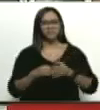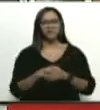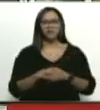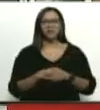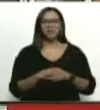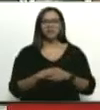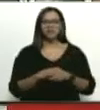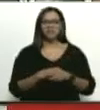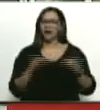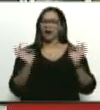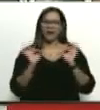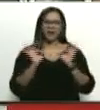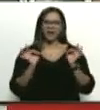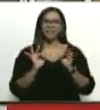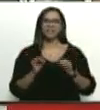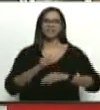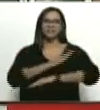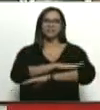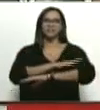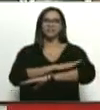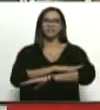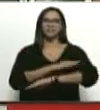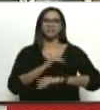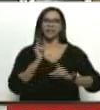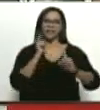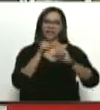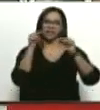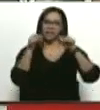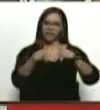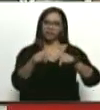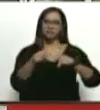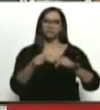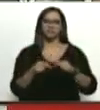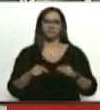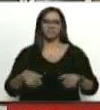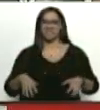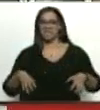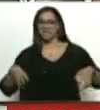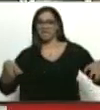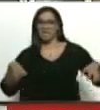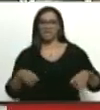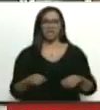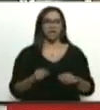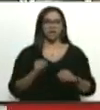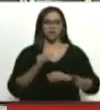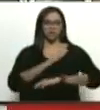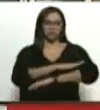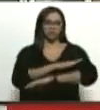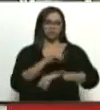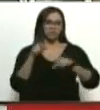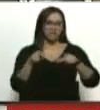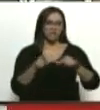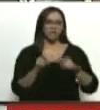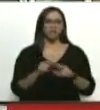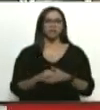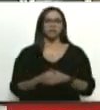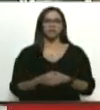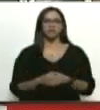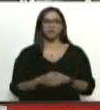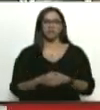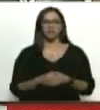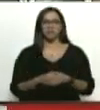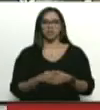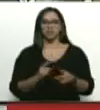A nadie se pone en un cargo para que desde ese cargo se enriquezca, para que desde ese cargo se traduzca